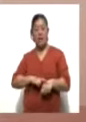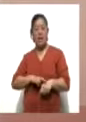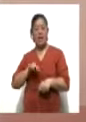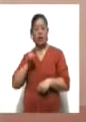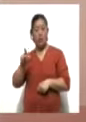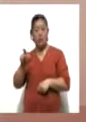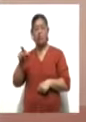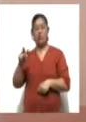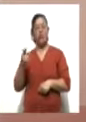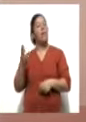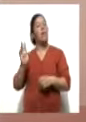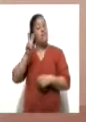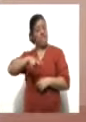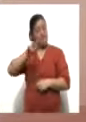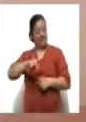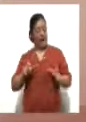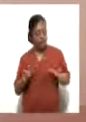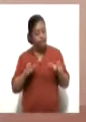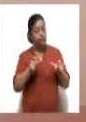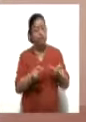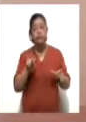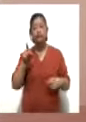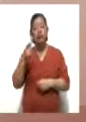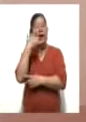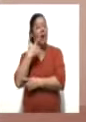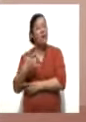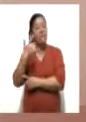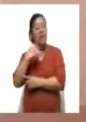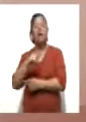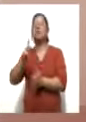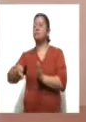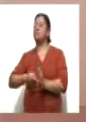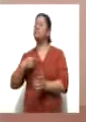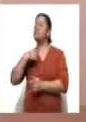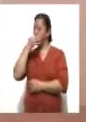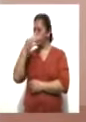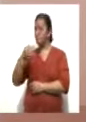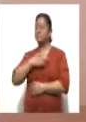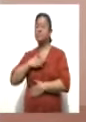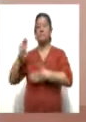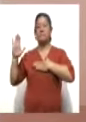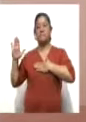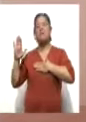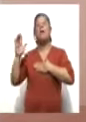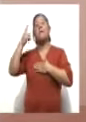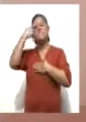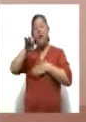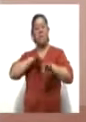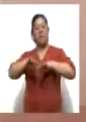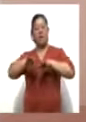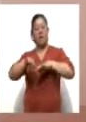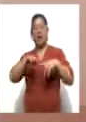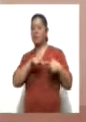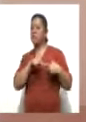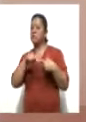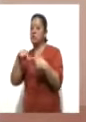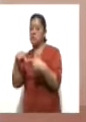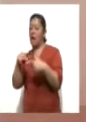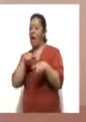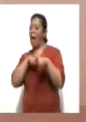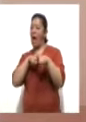esfuerzo que se realiza y reiterar nuestro compromiso para seguir trabajando en conjunto por esto